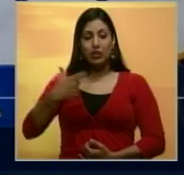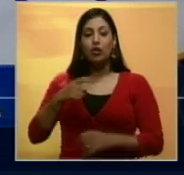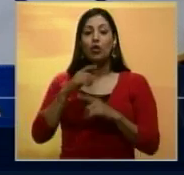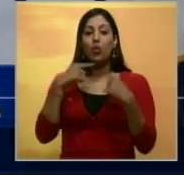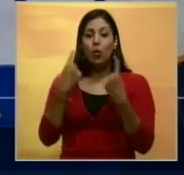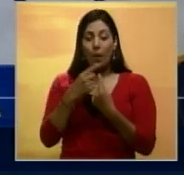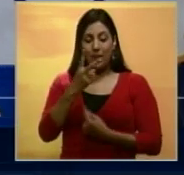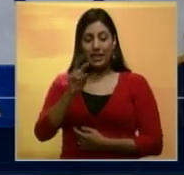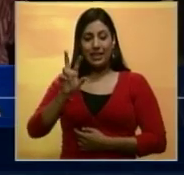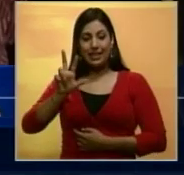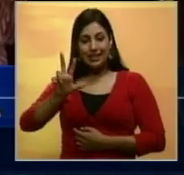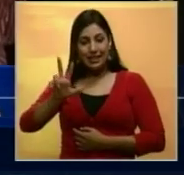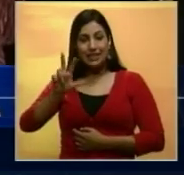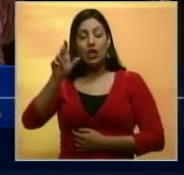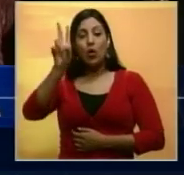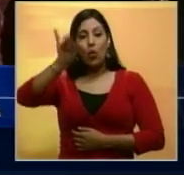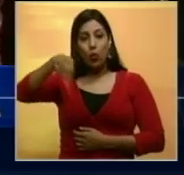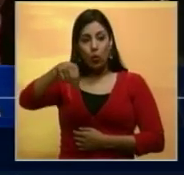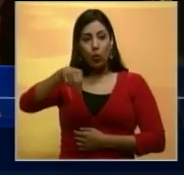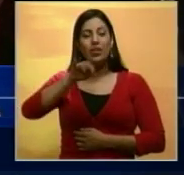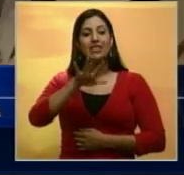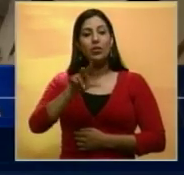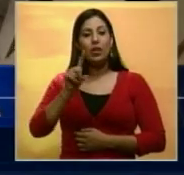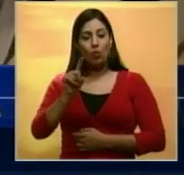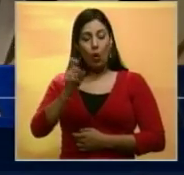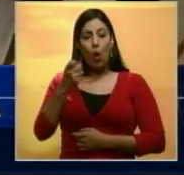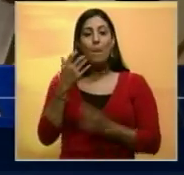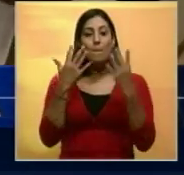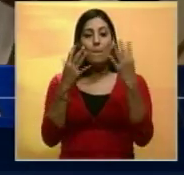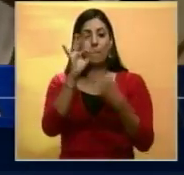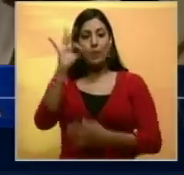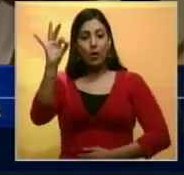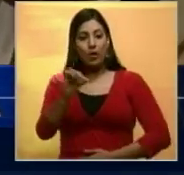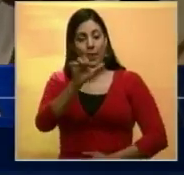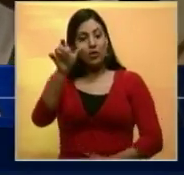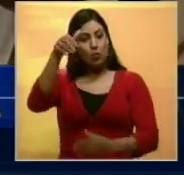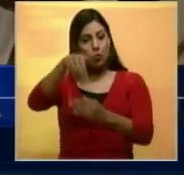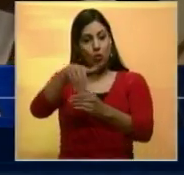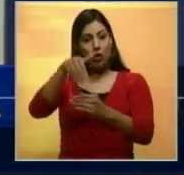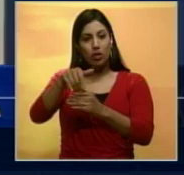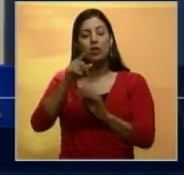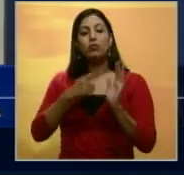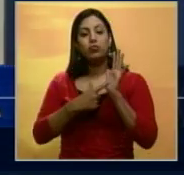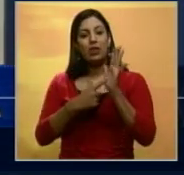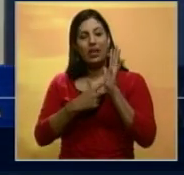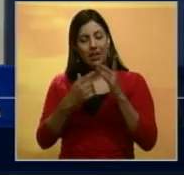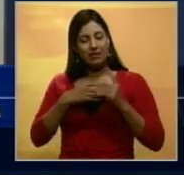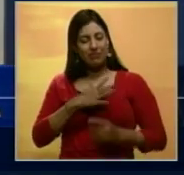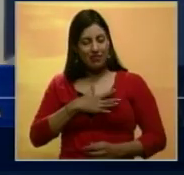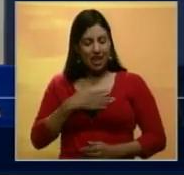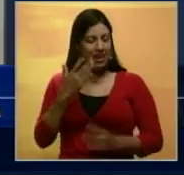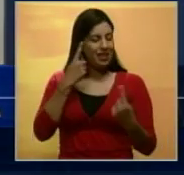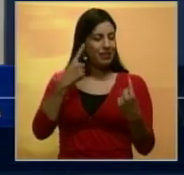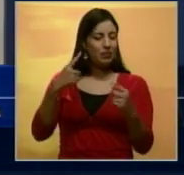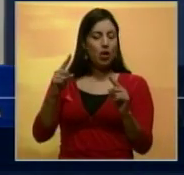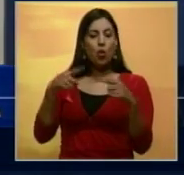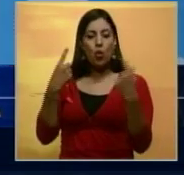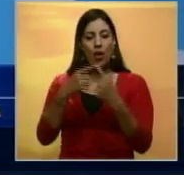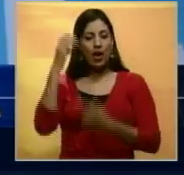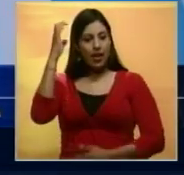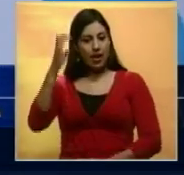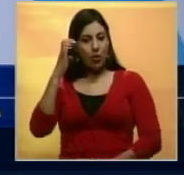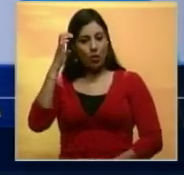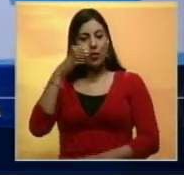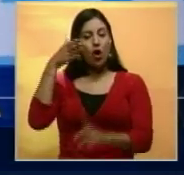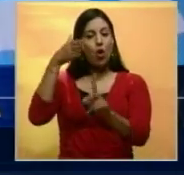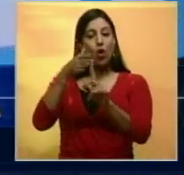pasado 23 de junio y en el 51,9% de los votantes expresó su deseo de abandonar el bloque europeo